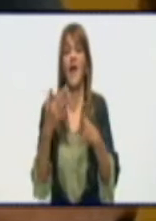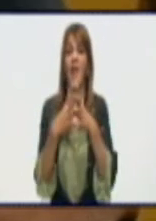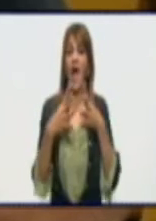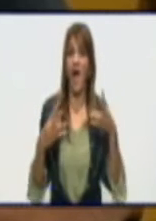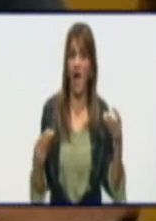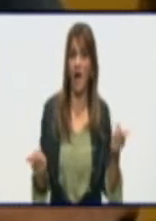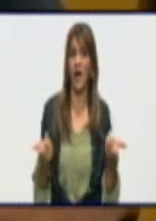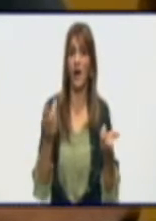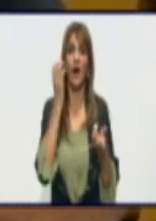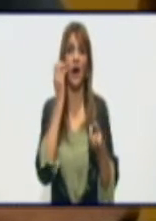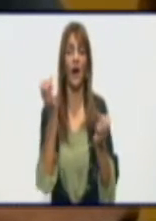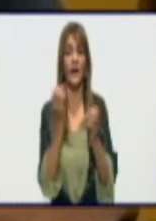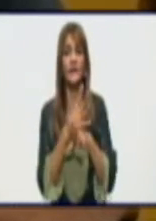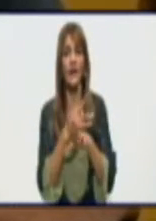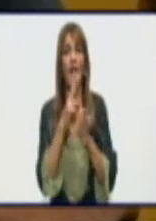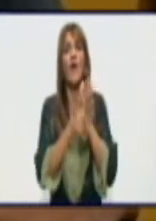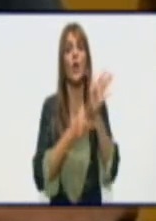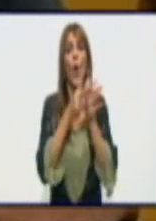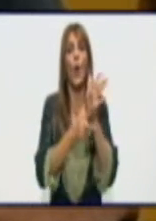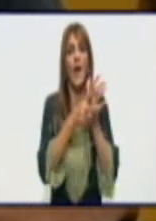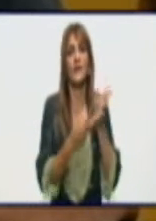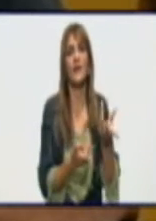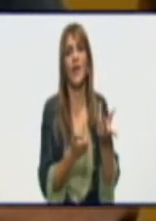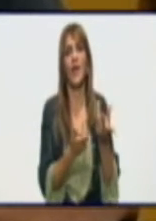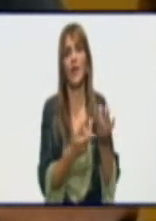caben alrededor de 60 toneladas, sino que